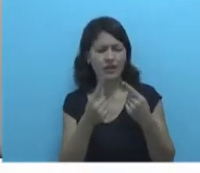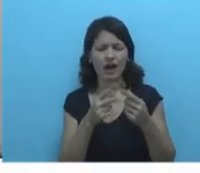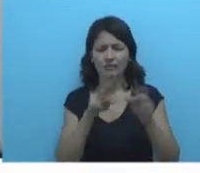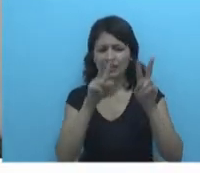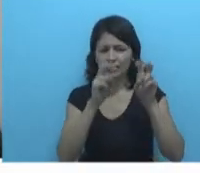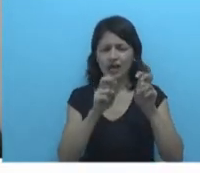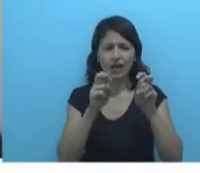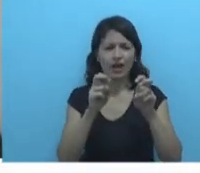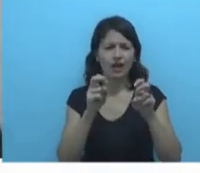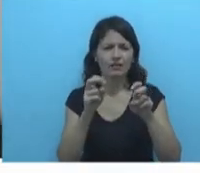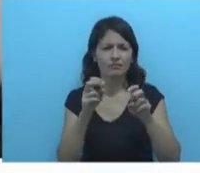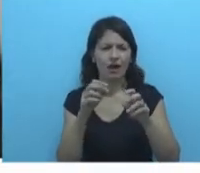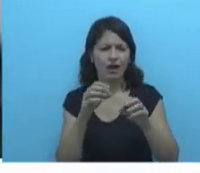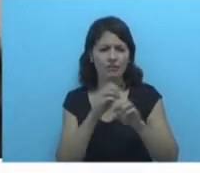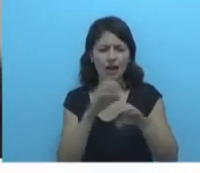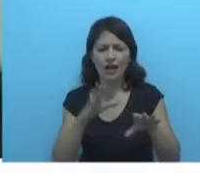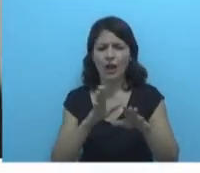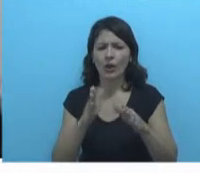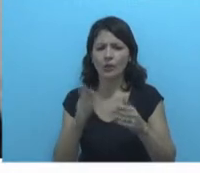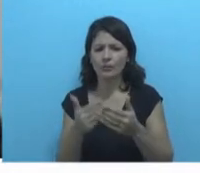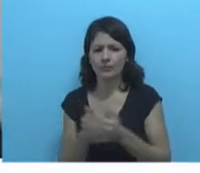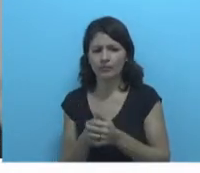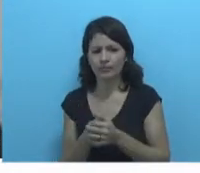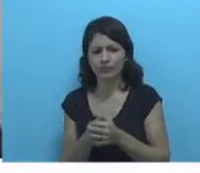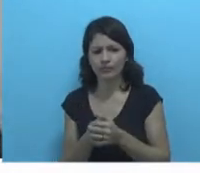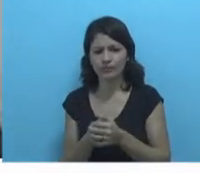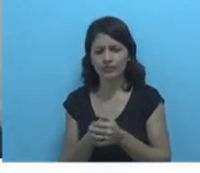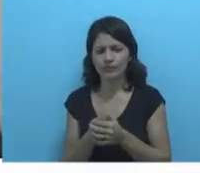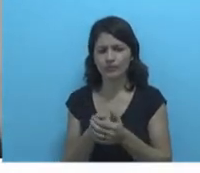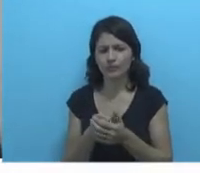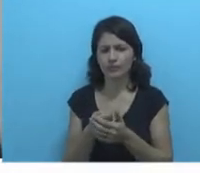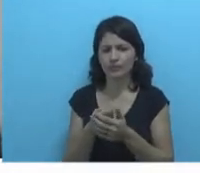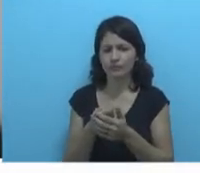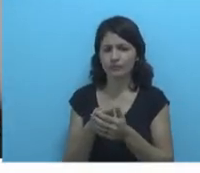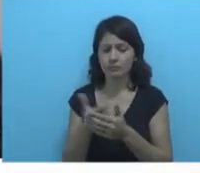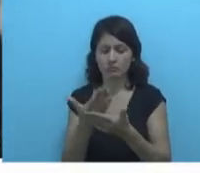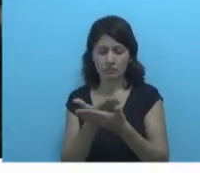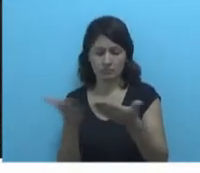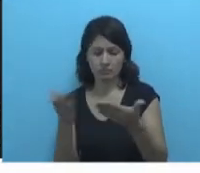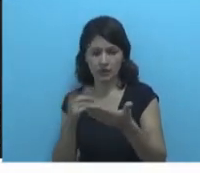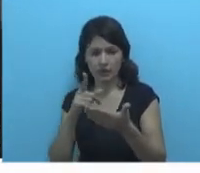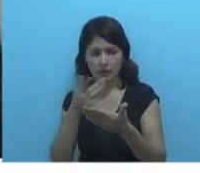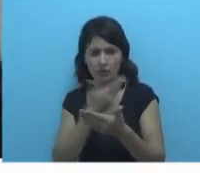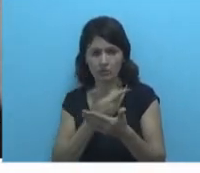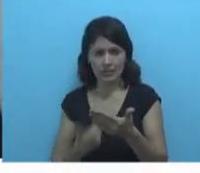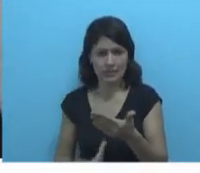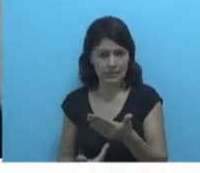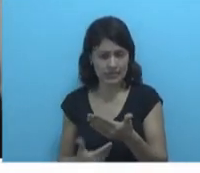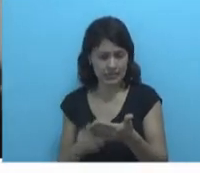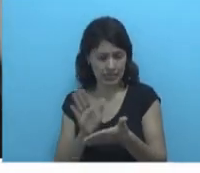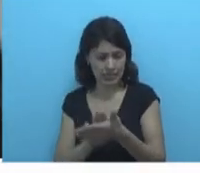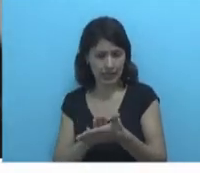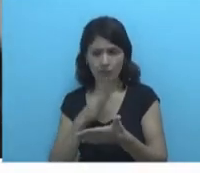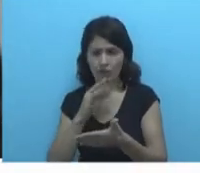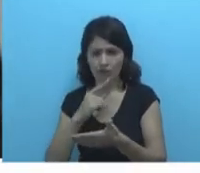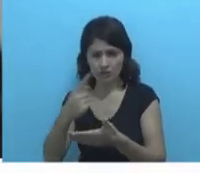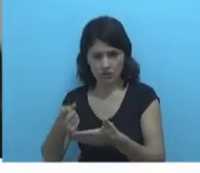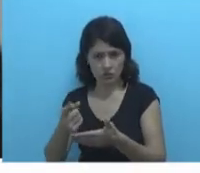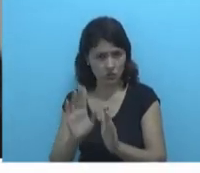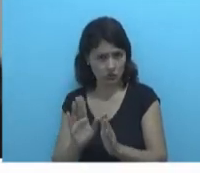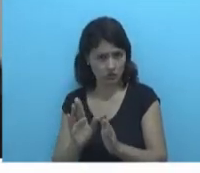de celebrar adecuadamente estos anuncios del presidente, que estimo yo, que si todos somos o tenemos una visión